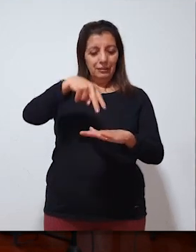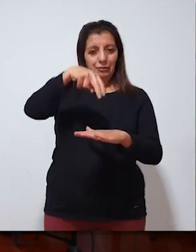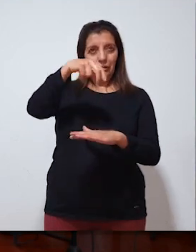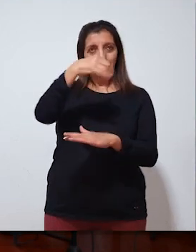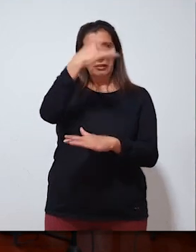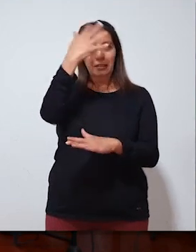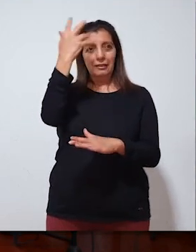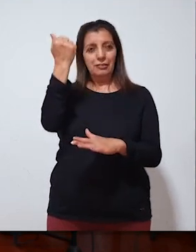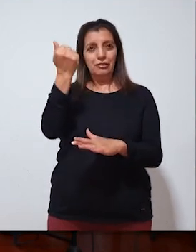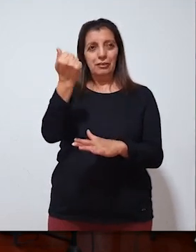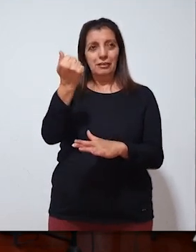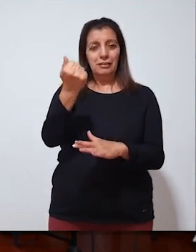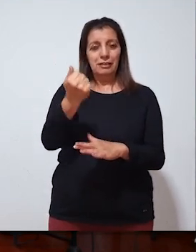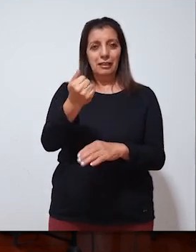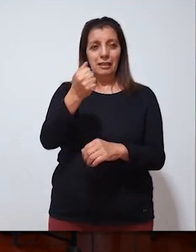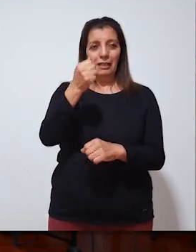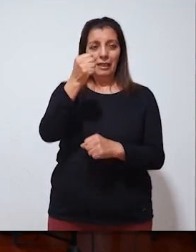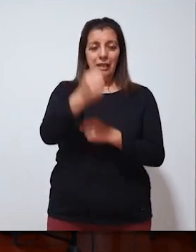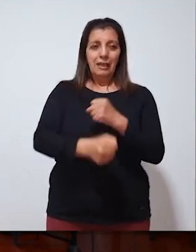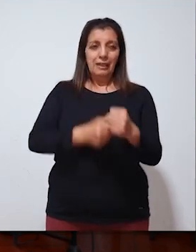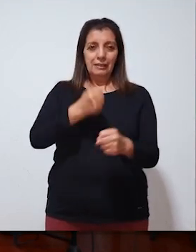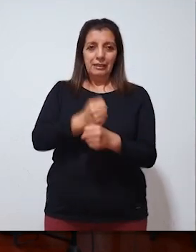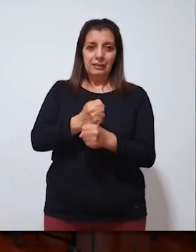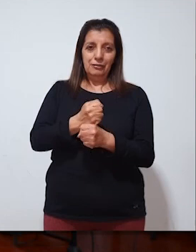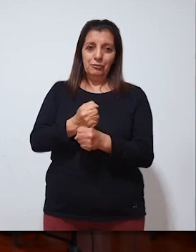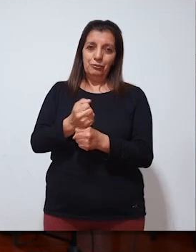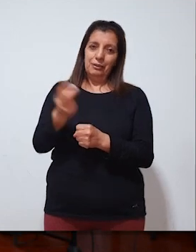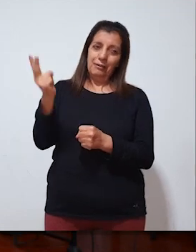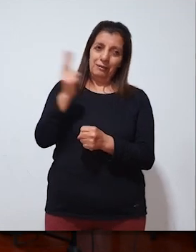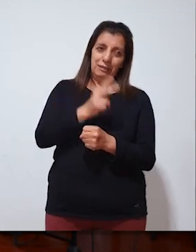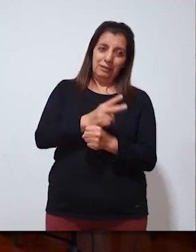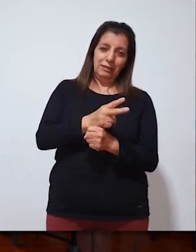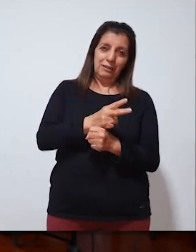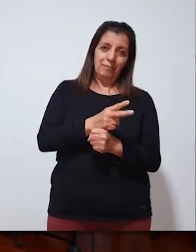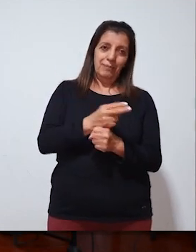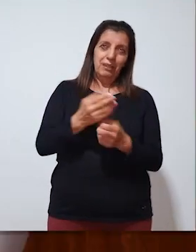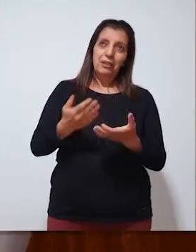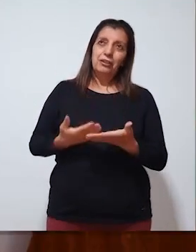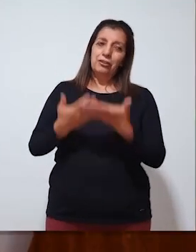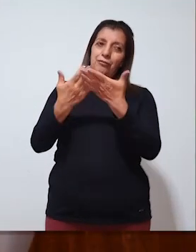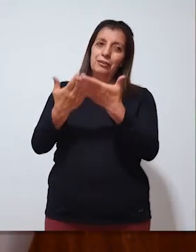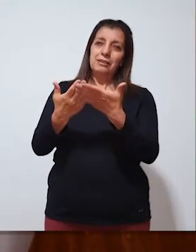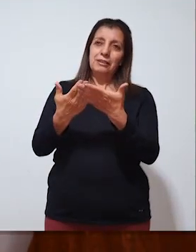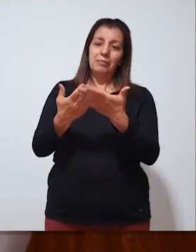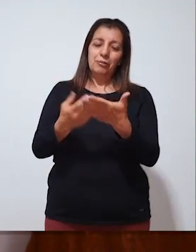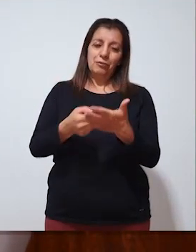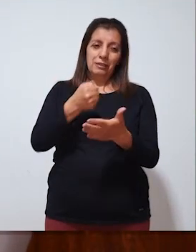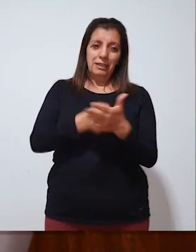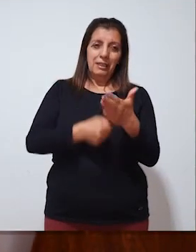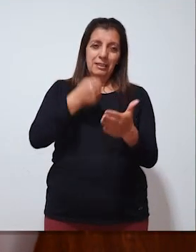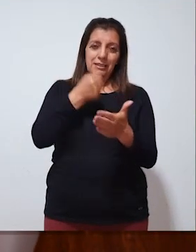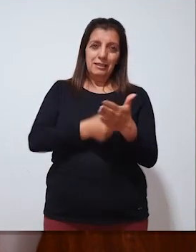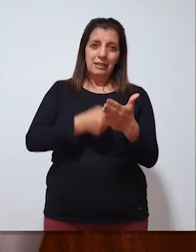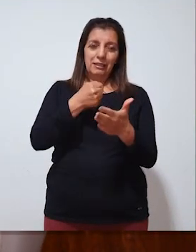cielo, mientras esperamos su venida gloriosa, te ofrecemos en esta acción de gracias el sacrificio vivo